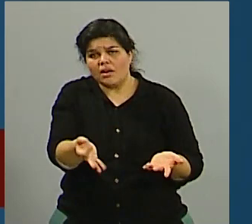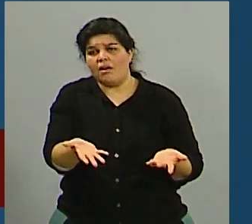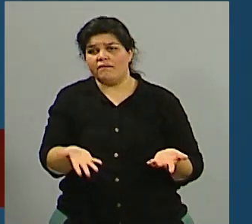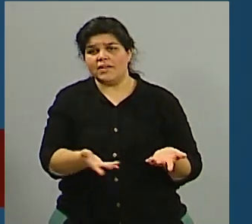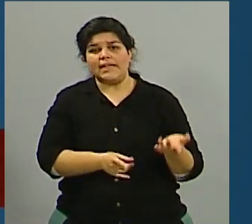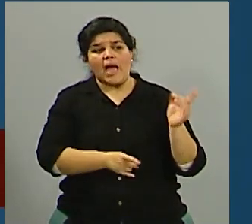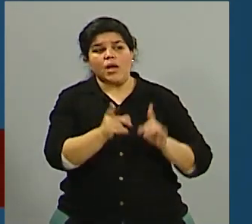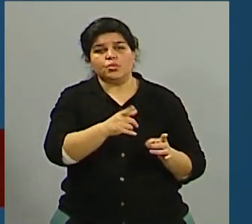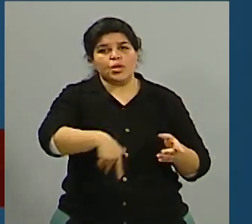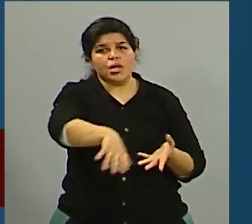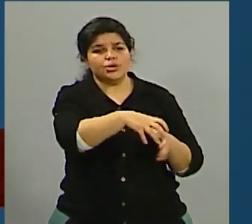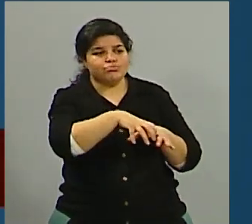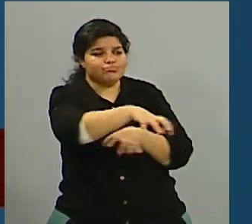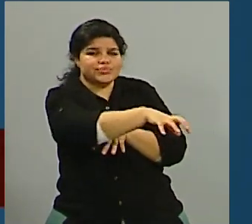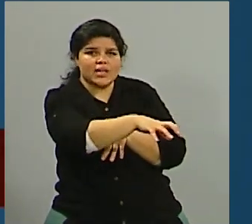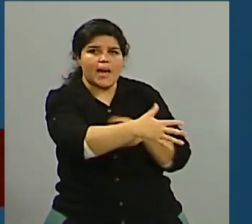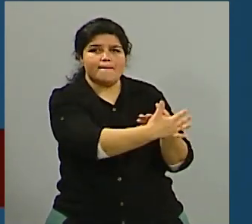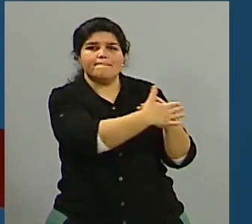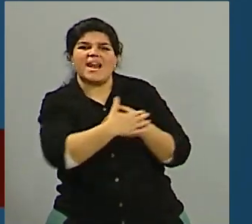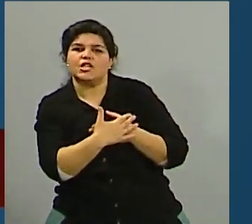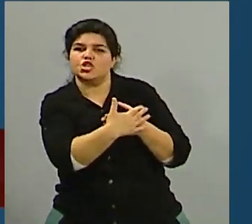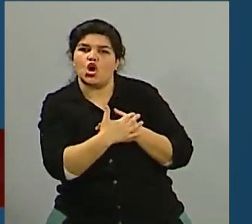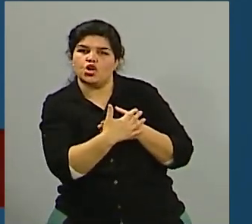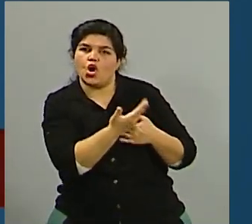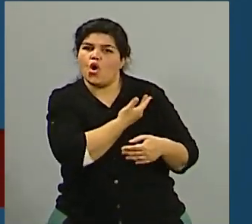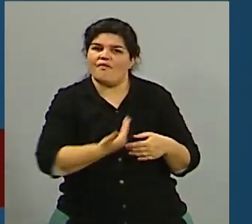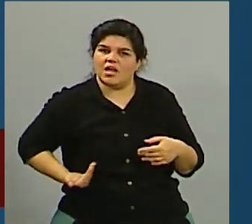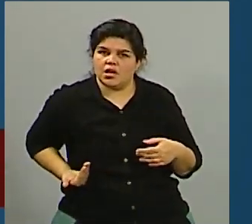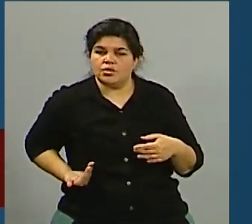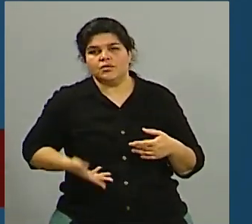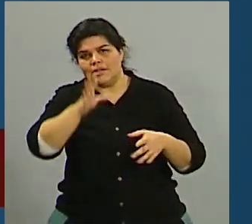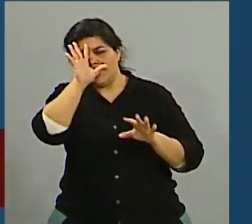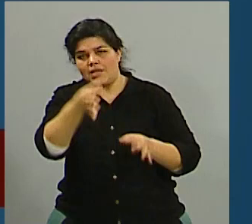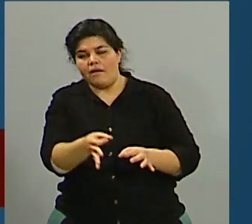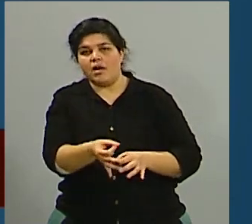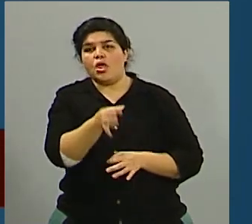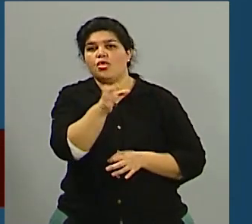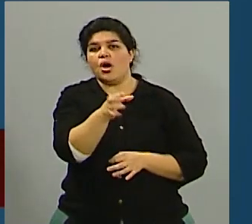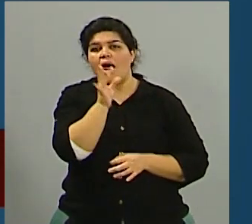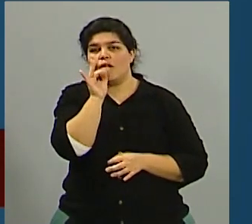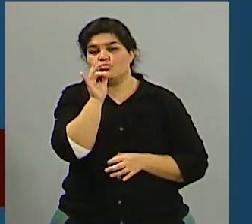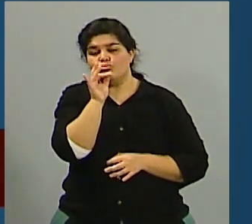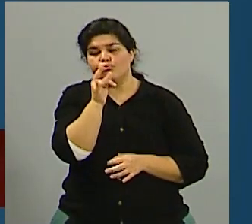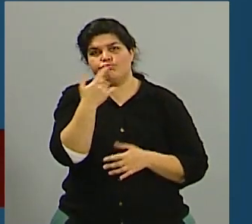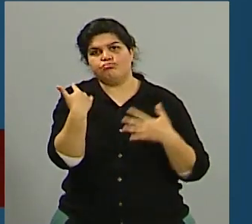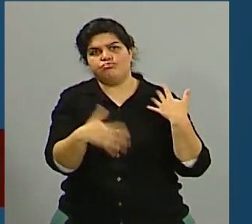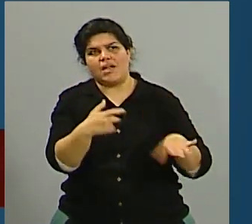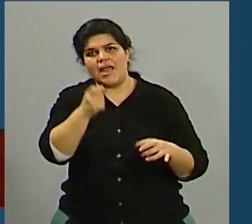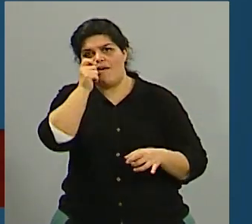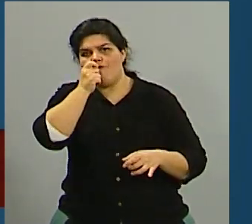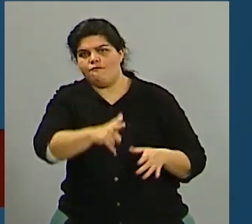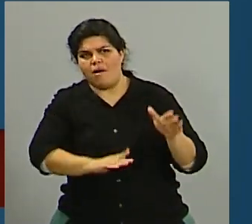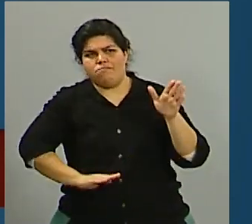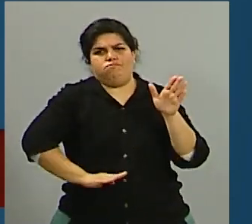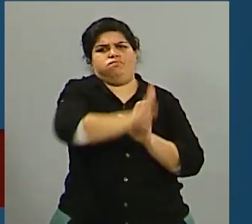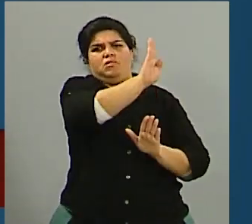presionan, digamos. El dólar blue lo podés hacer saltar con relativamente poca plata, tiene un gran impacto mediático, y eso no lo hacemos ni